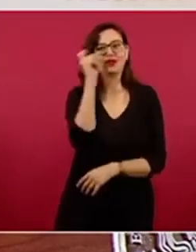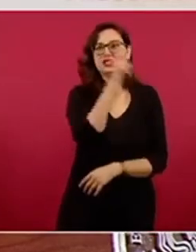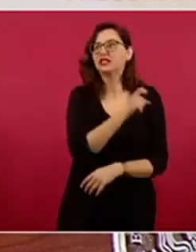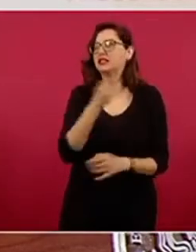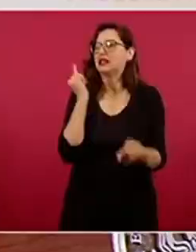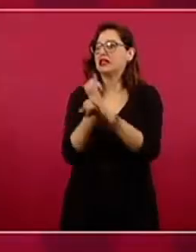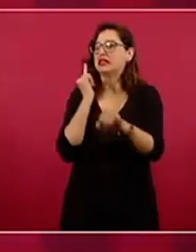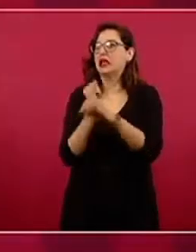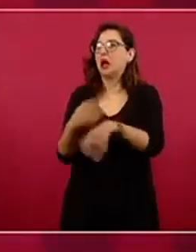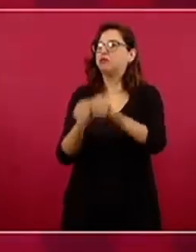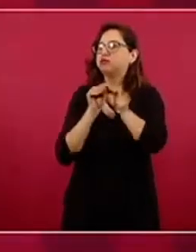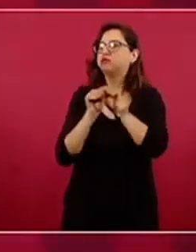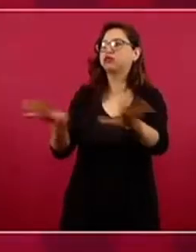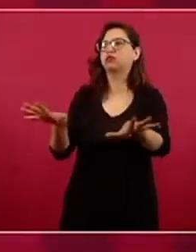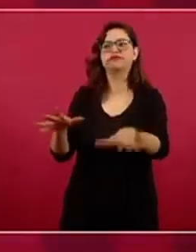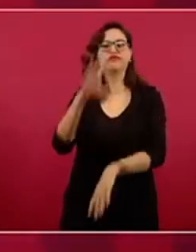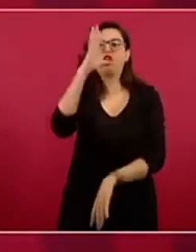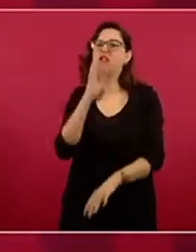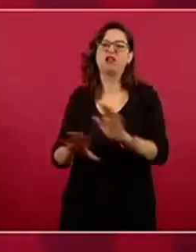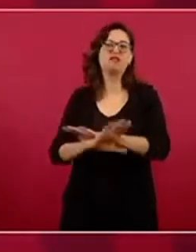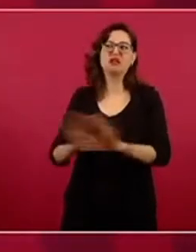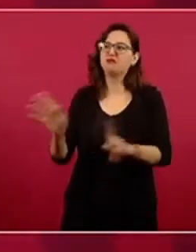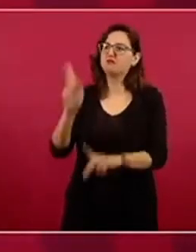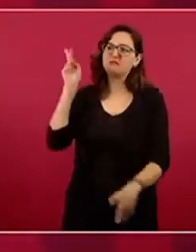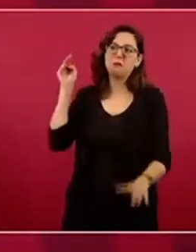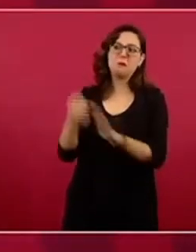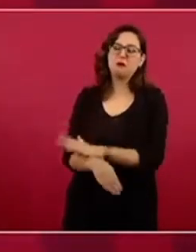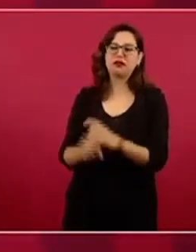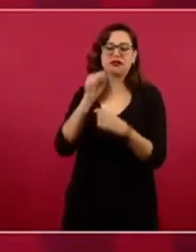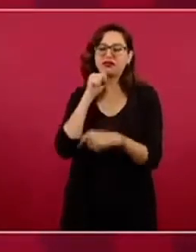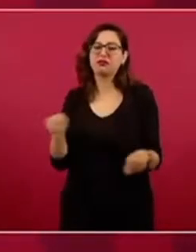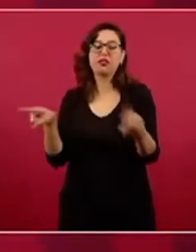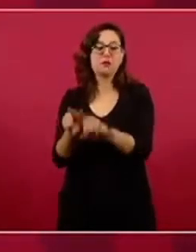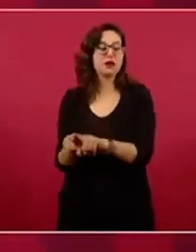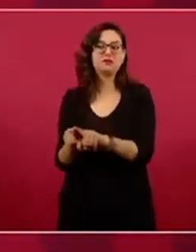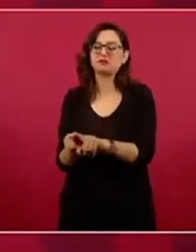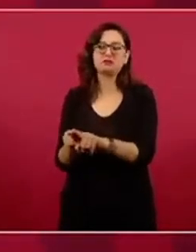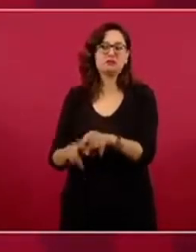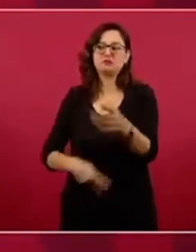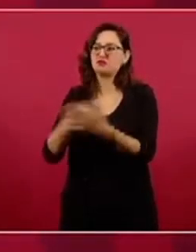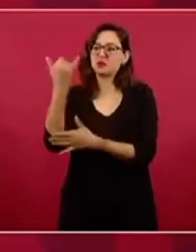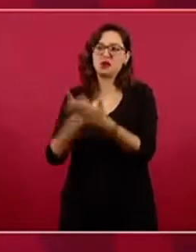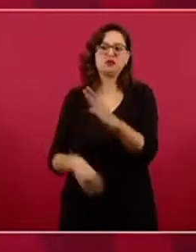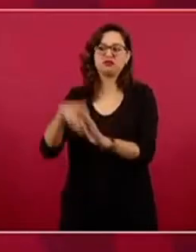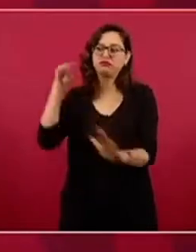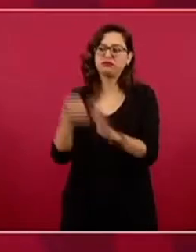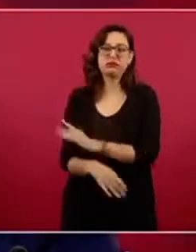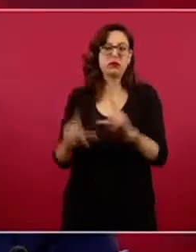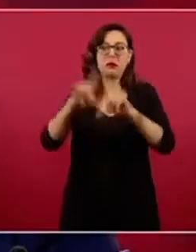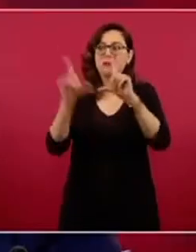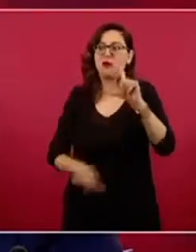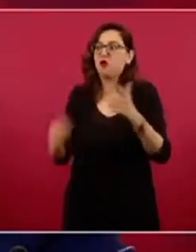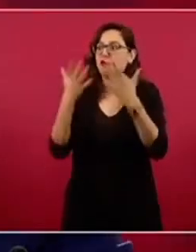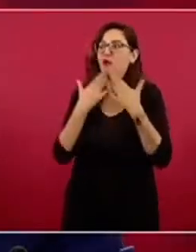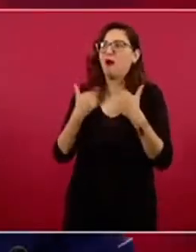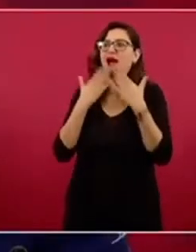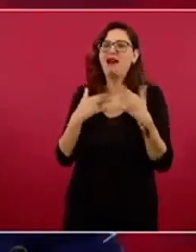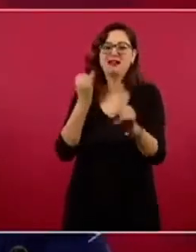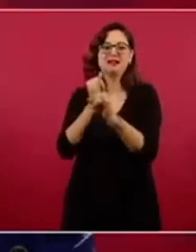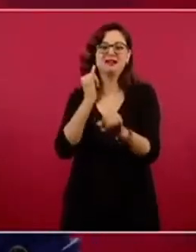con internet, a todos los pueblos de México con internet, que es un paso hacia adelante. Es